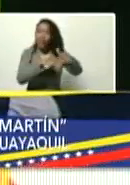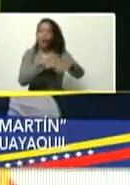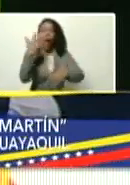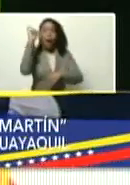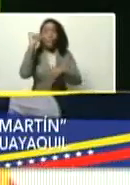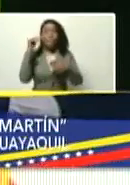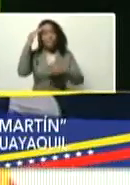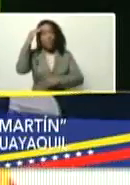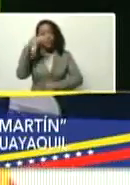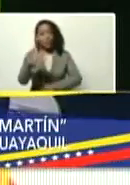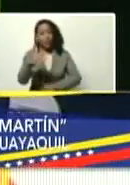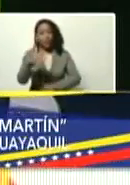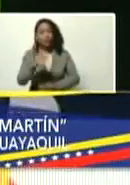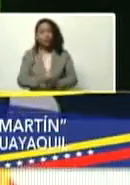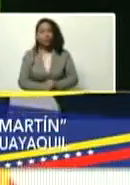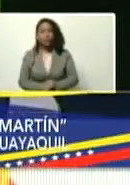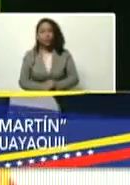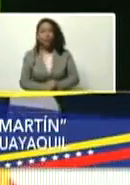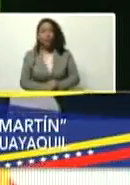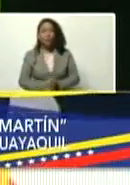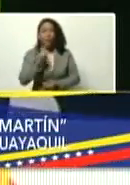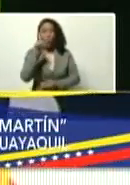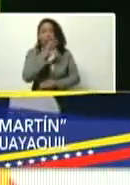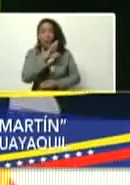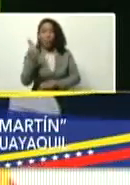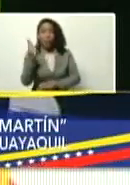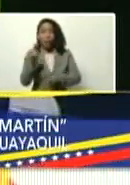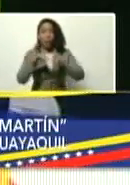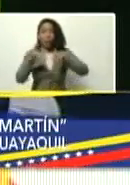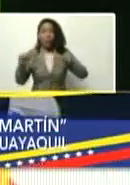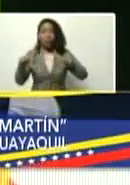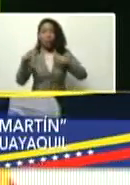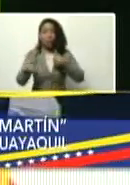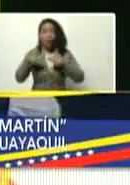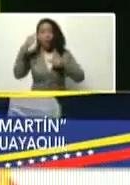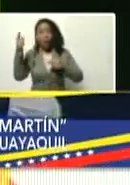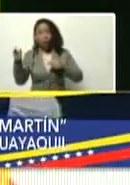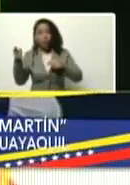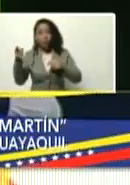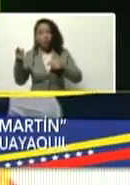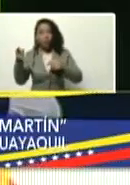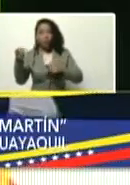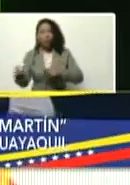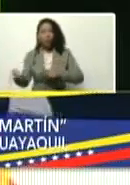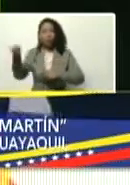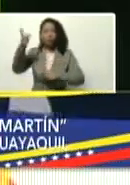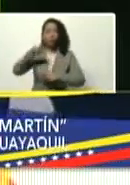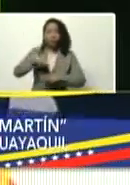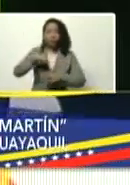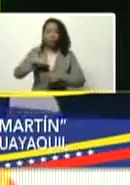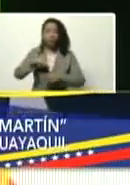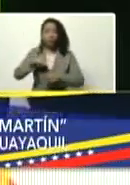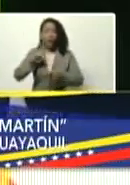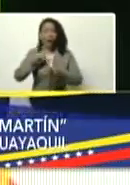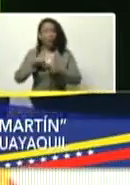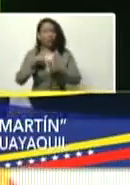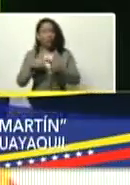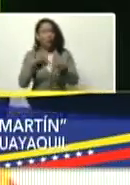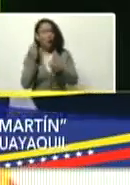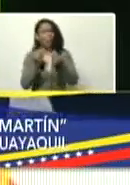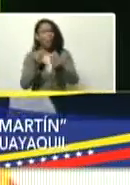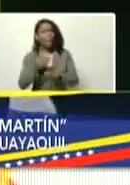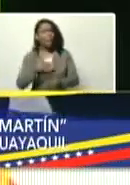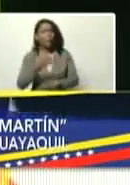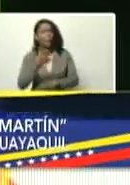unidades militares de una república en el territorio de la otra y viceversa. Entonces, ¿cómo es